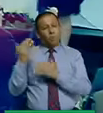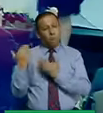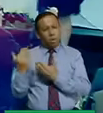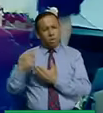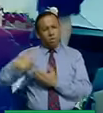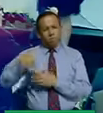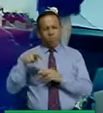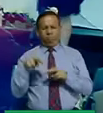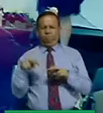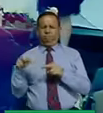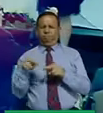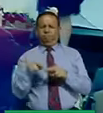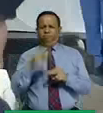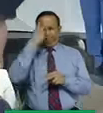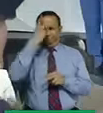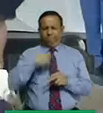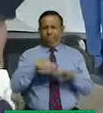asamblea.